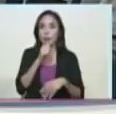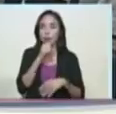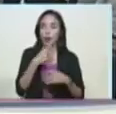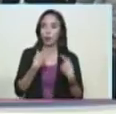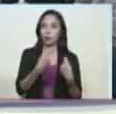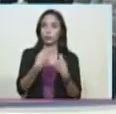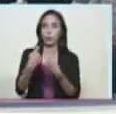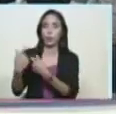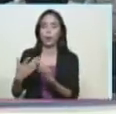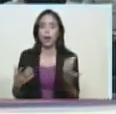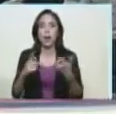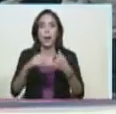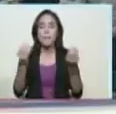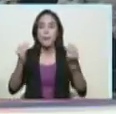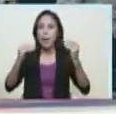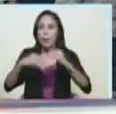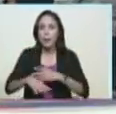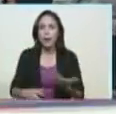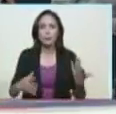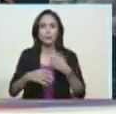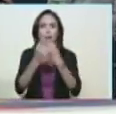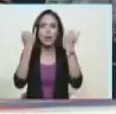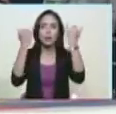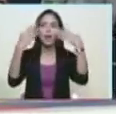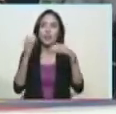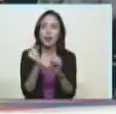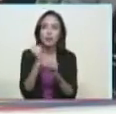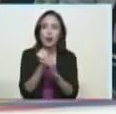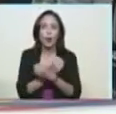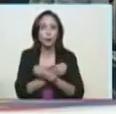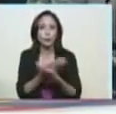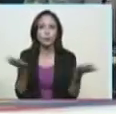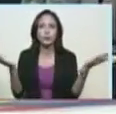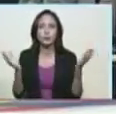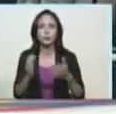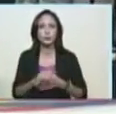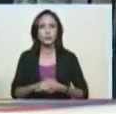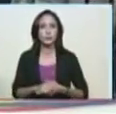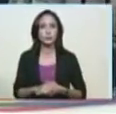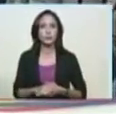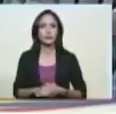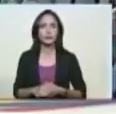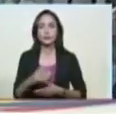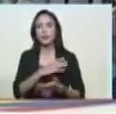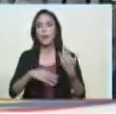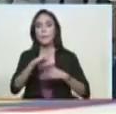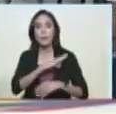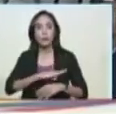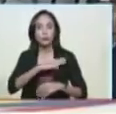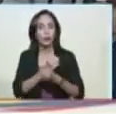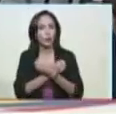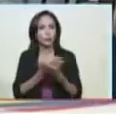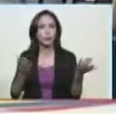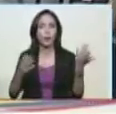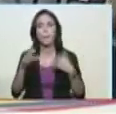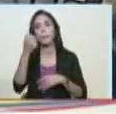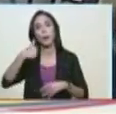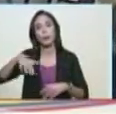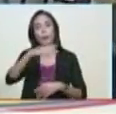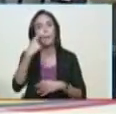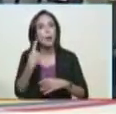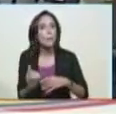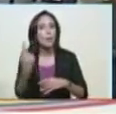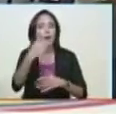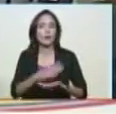y en apoyo en general para la creación de empleo y el apoyo de las grandes misiones emisiones para nuestro pueblo primera vez